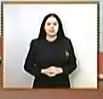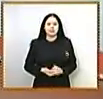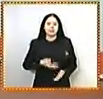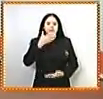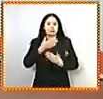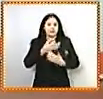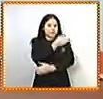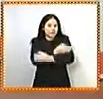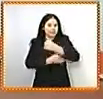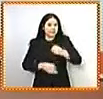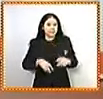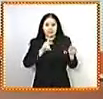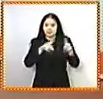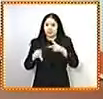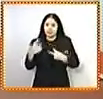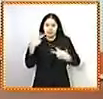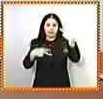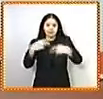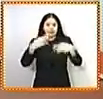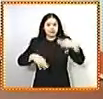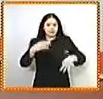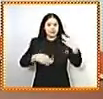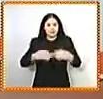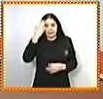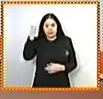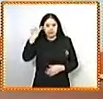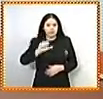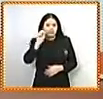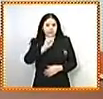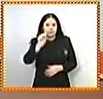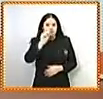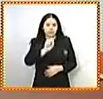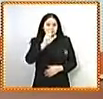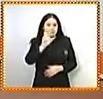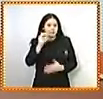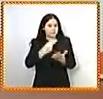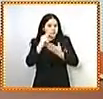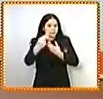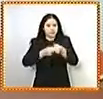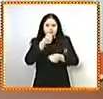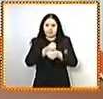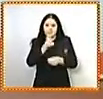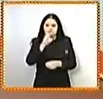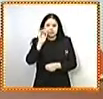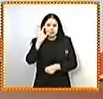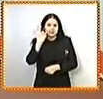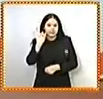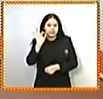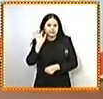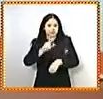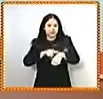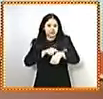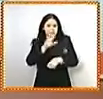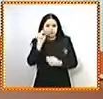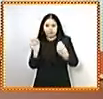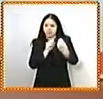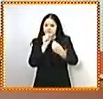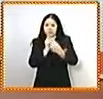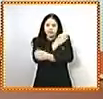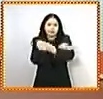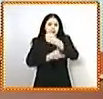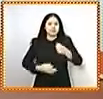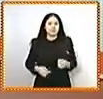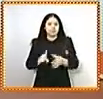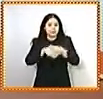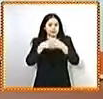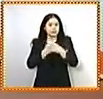Muy buenas tardes, estimados jugadores de Loto, qué alegría el poder saludarles hoy sábado 30 de noviembre del año 2019. Ya son las 3 en punto de la tarde y